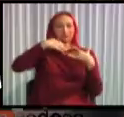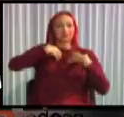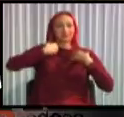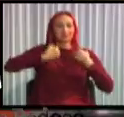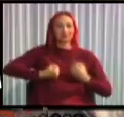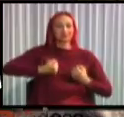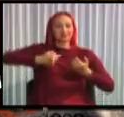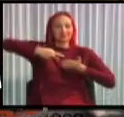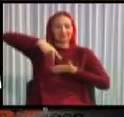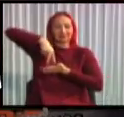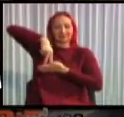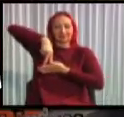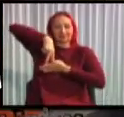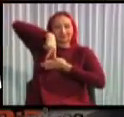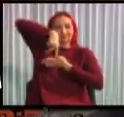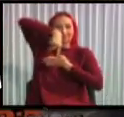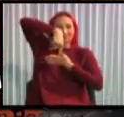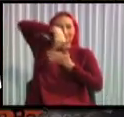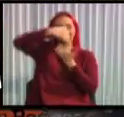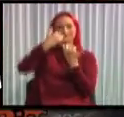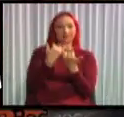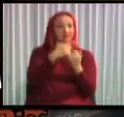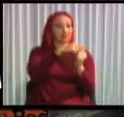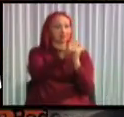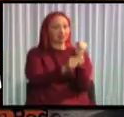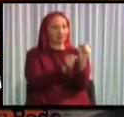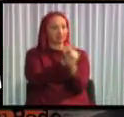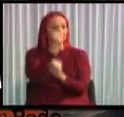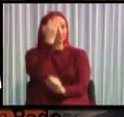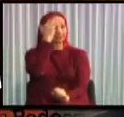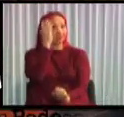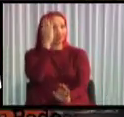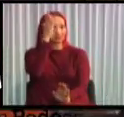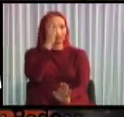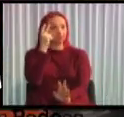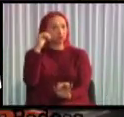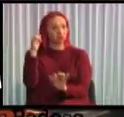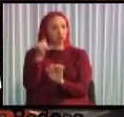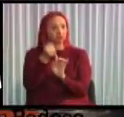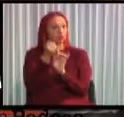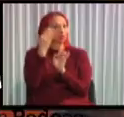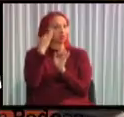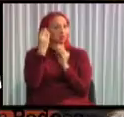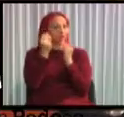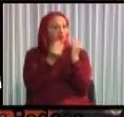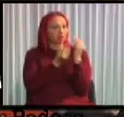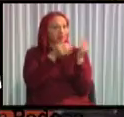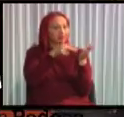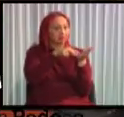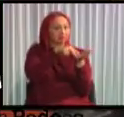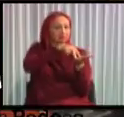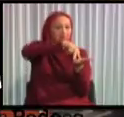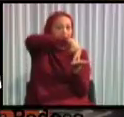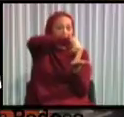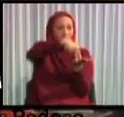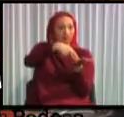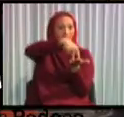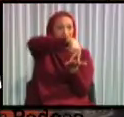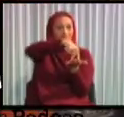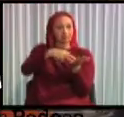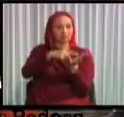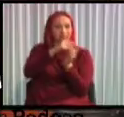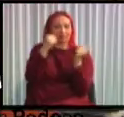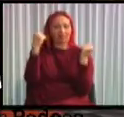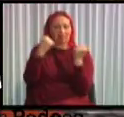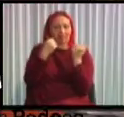de equilibrio a estas edades, porque esos nunca jugaron eso, no saben qué es el equilibrio, entonces son muy, muy